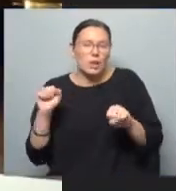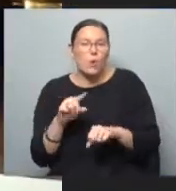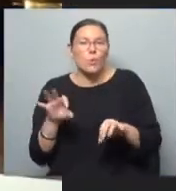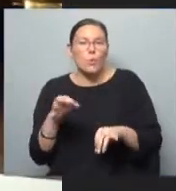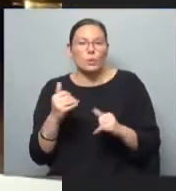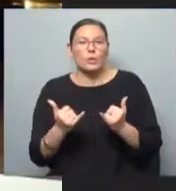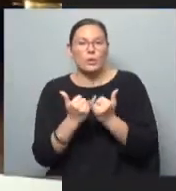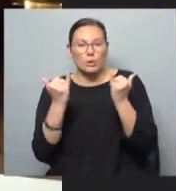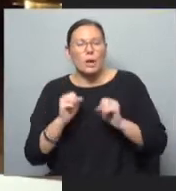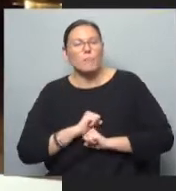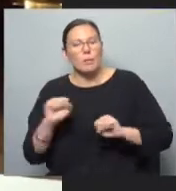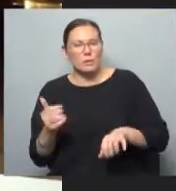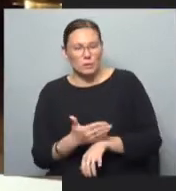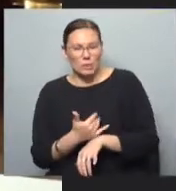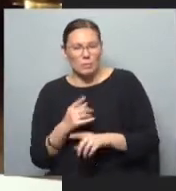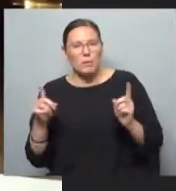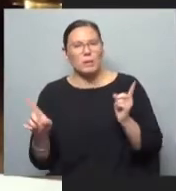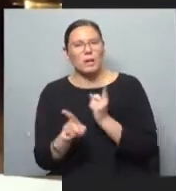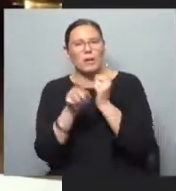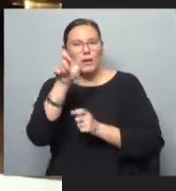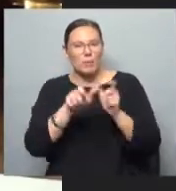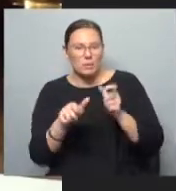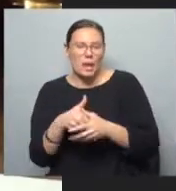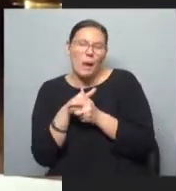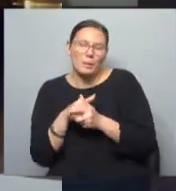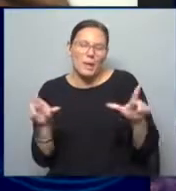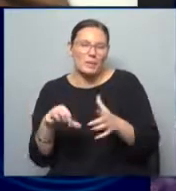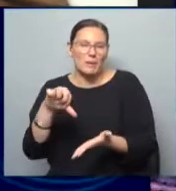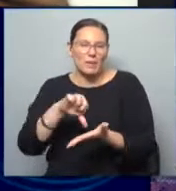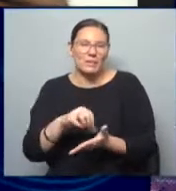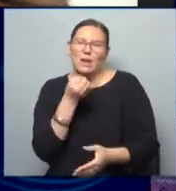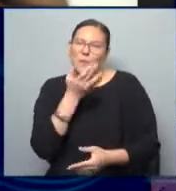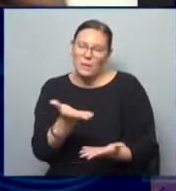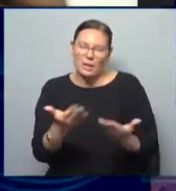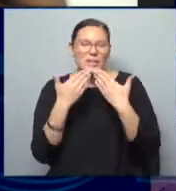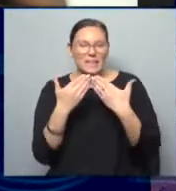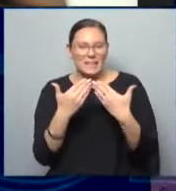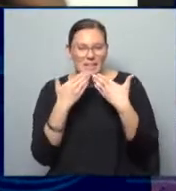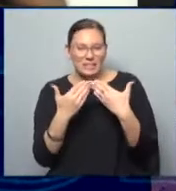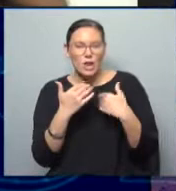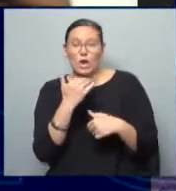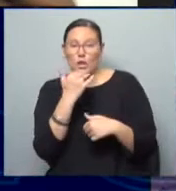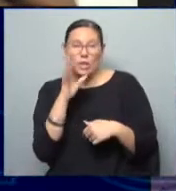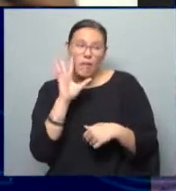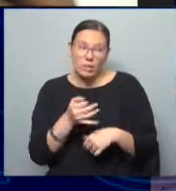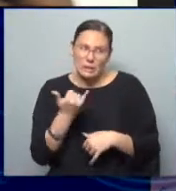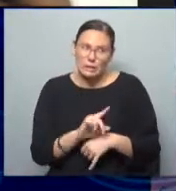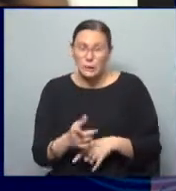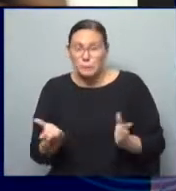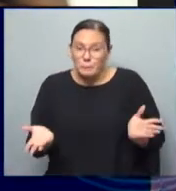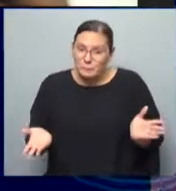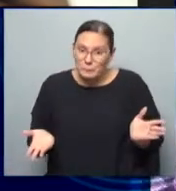semana que madrugo con ganas ahí para encontrarme con la gente amiga de TV Ciudad. ¡Qué grande! Gracias, Edu. No, no sabemos si creerte, pero bueno.